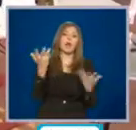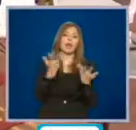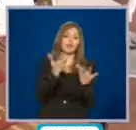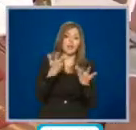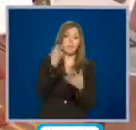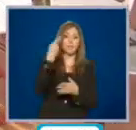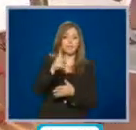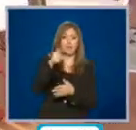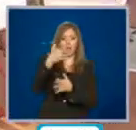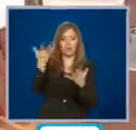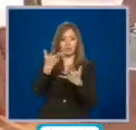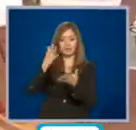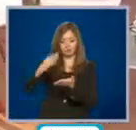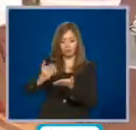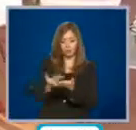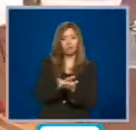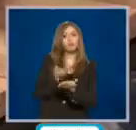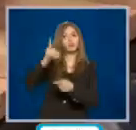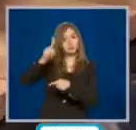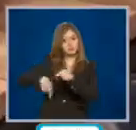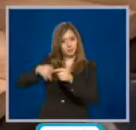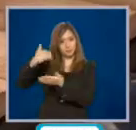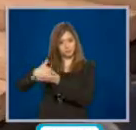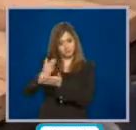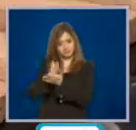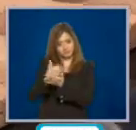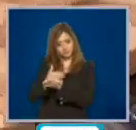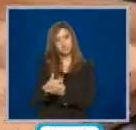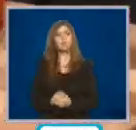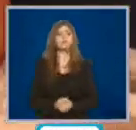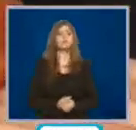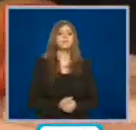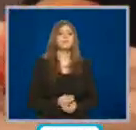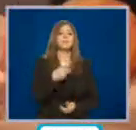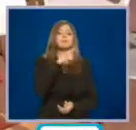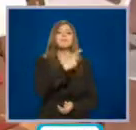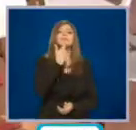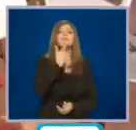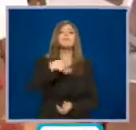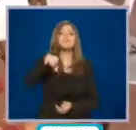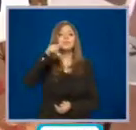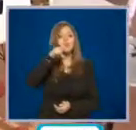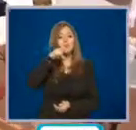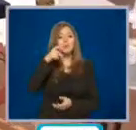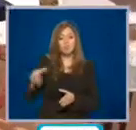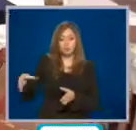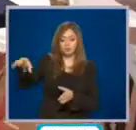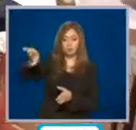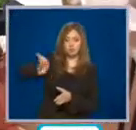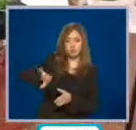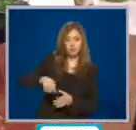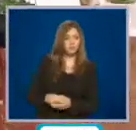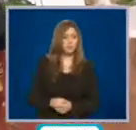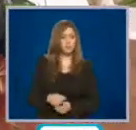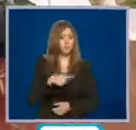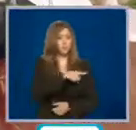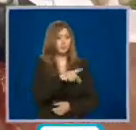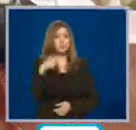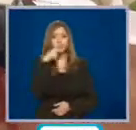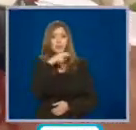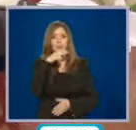por todo. favor, Gaby. Muy Es sencillo. todo. Ahora vamos a mezclar rápidamente entonces nuestro jitomate. En lo que ustedes están. Ay, Kike, te veo con